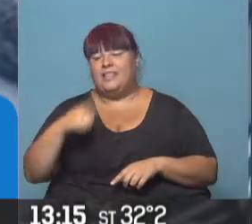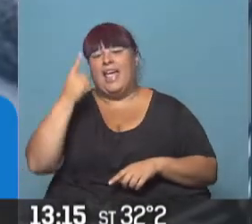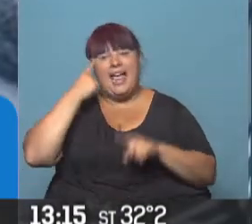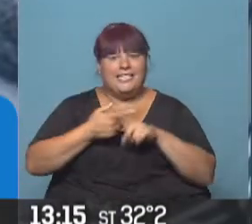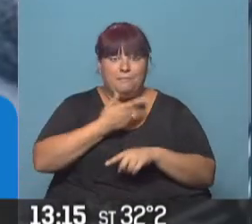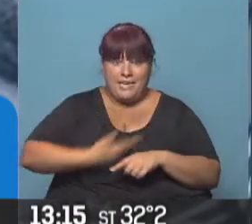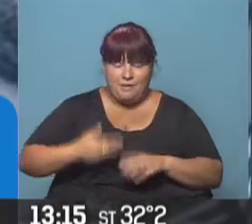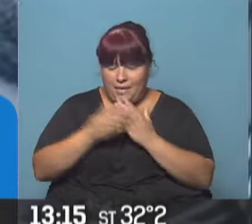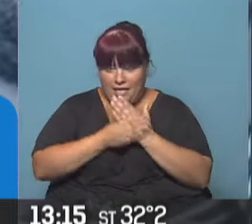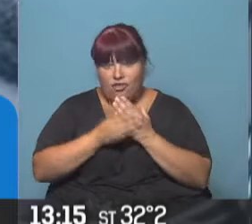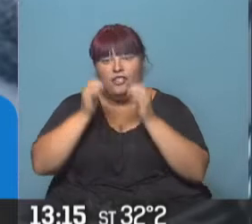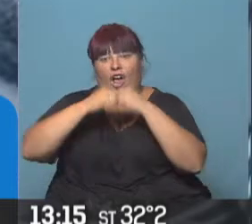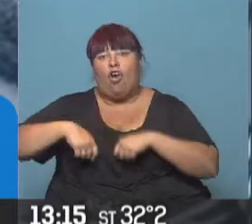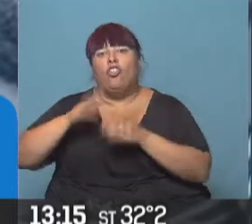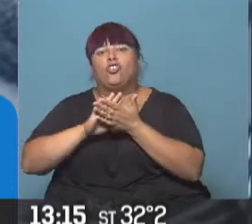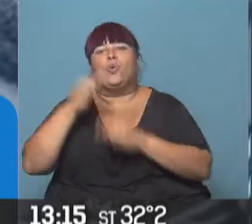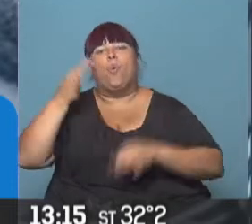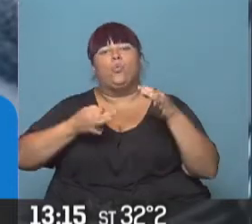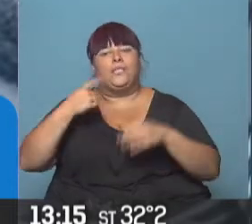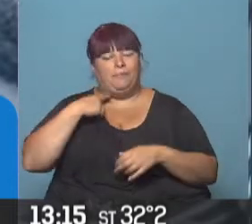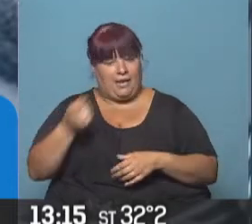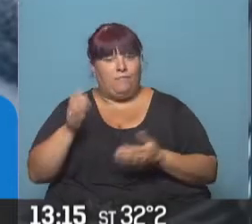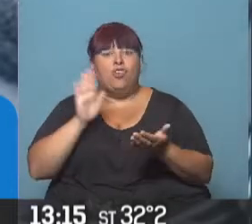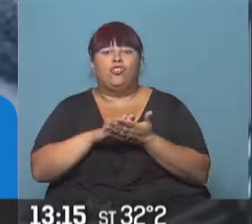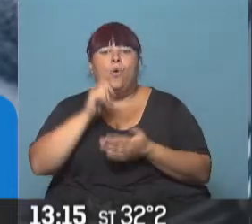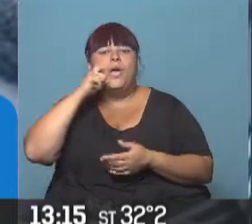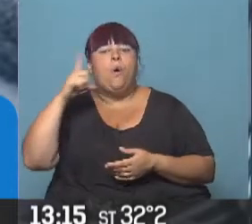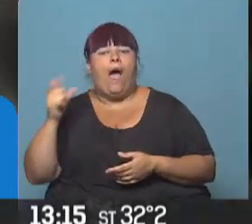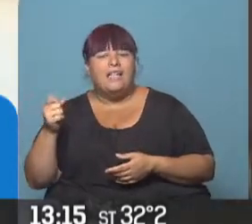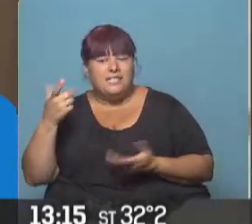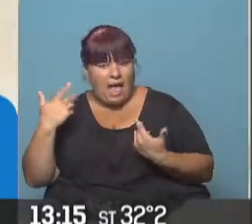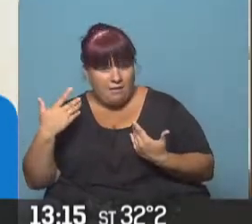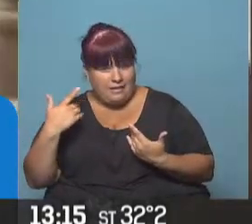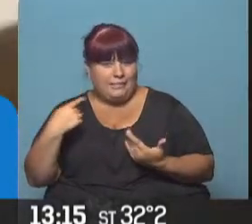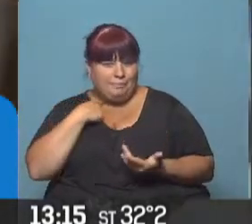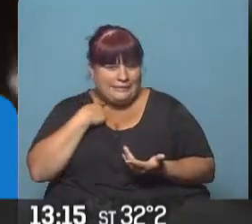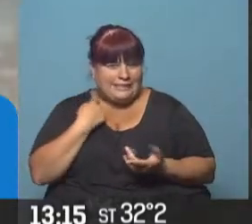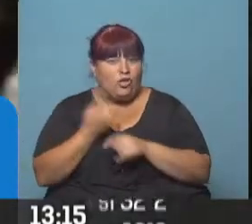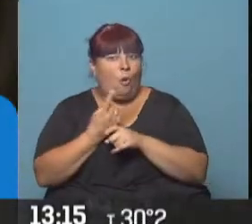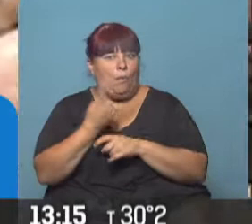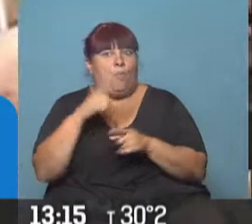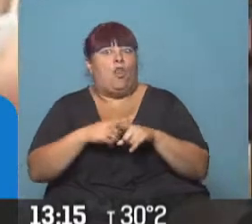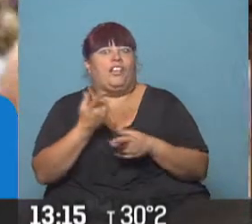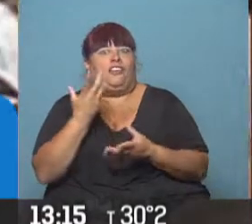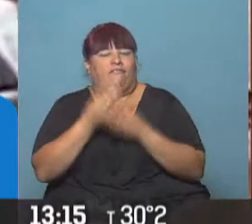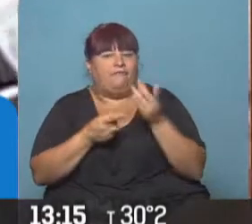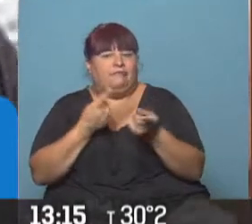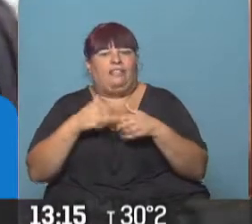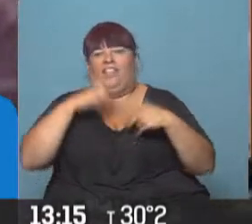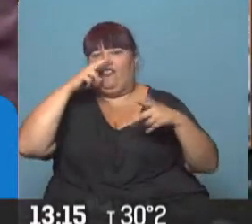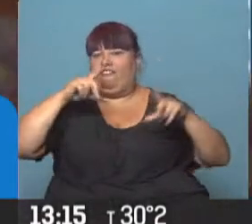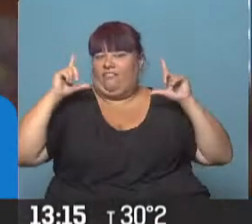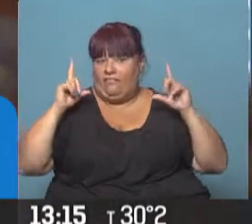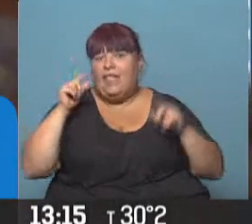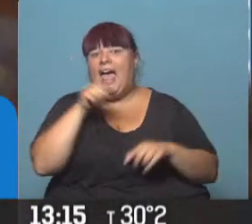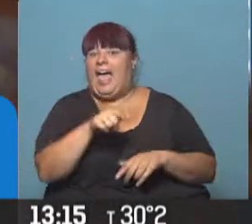se refugian de la justicia española. Respecto de los mensajes de WhatsApp, ¿quizás pecó de algo que no puede pecar un político, que es de egocentrismo? A